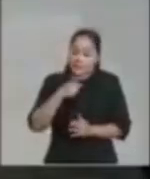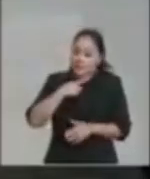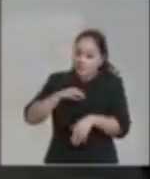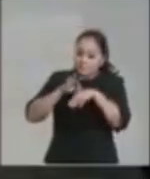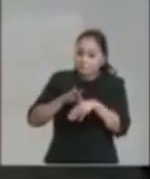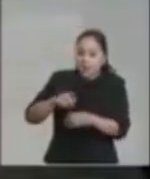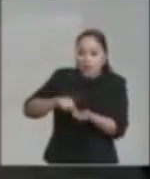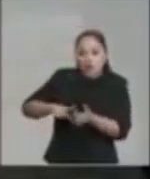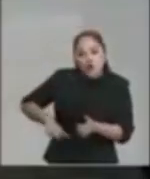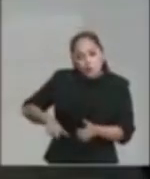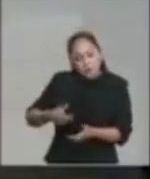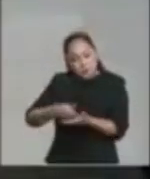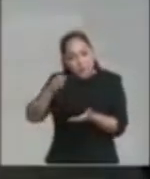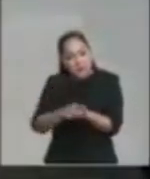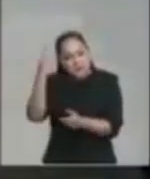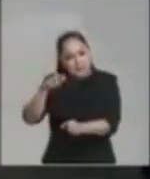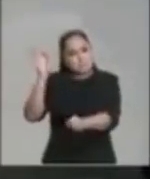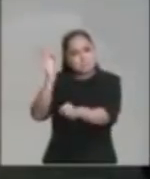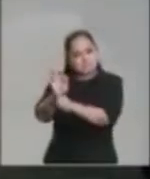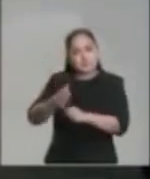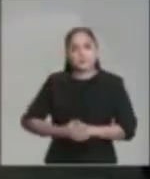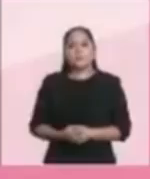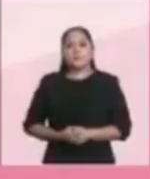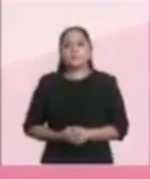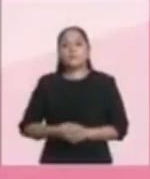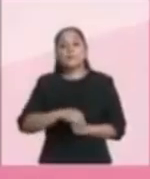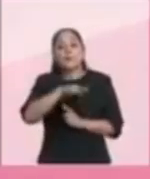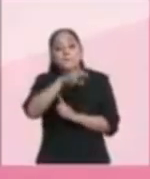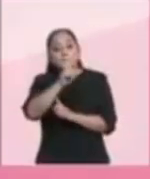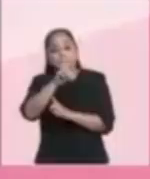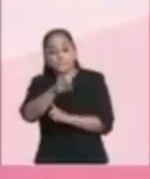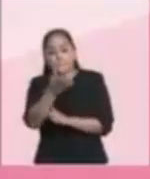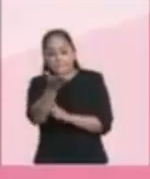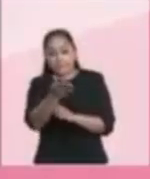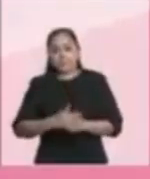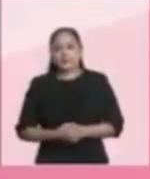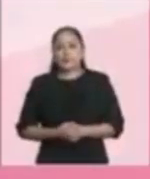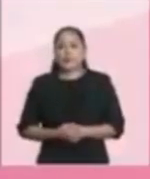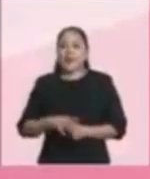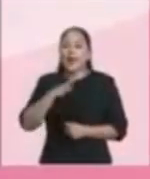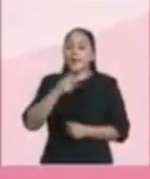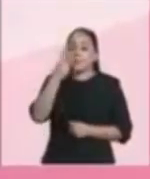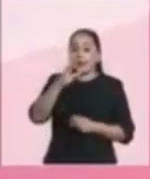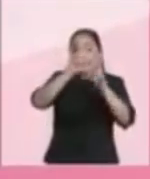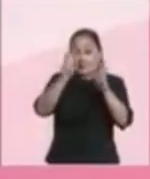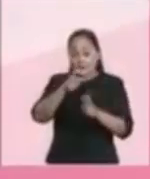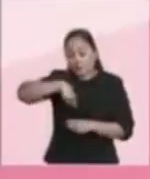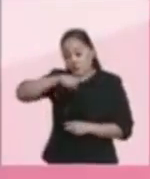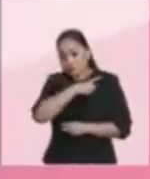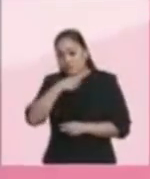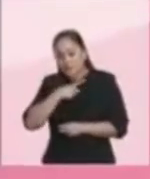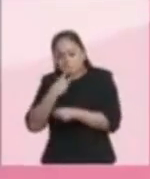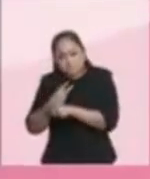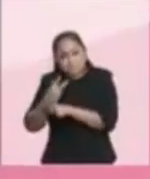del Estado, lo tenemos que hacer. José Antonio, mira, adelante. Yo insisto, son tres temas en los que tenemos que trabajar